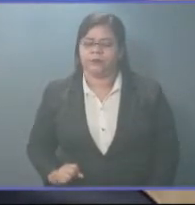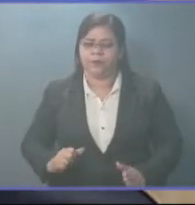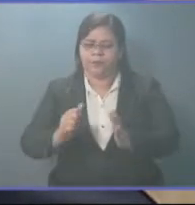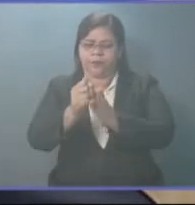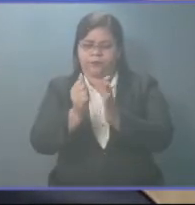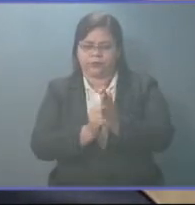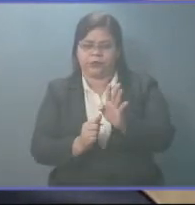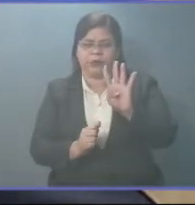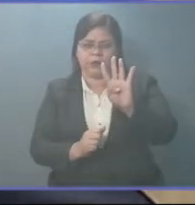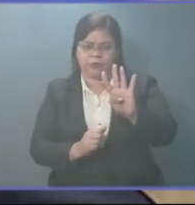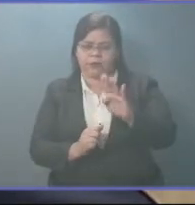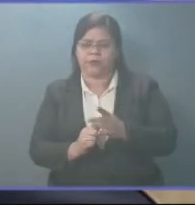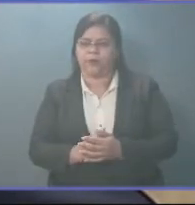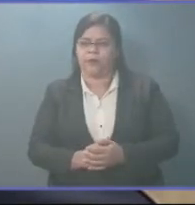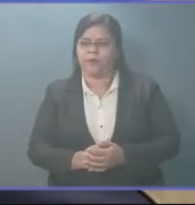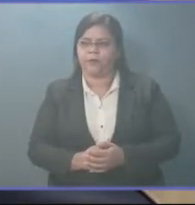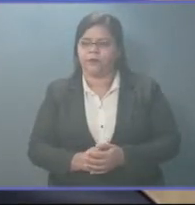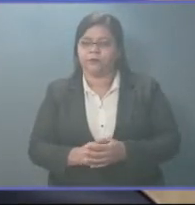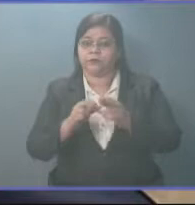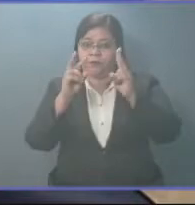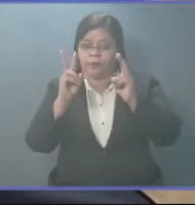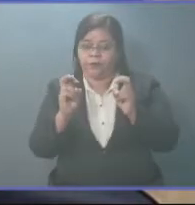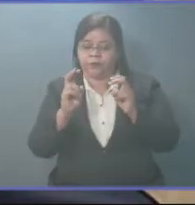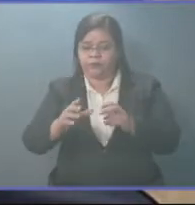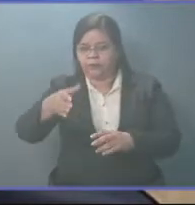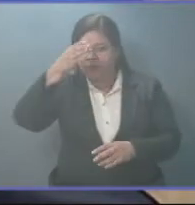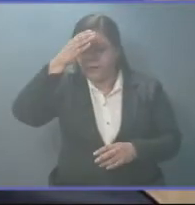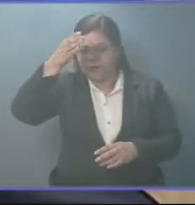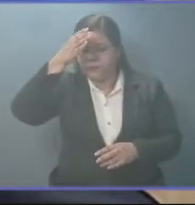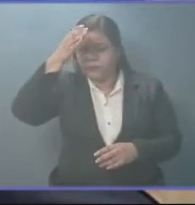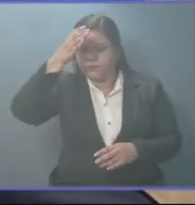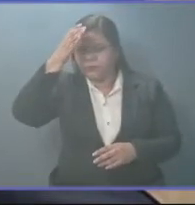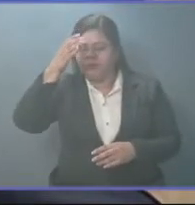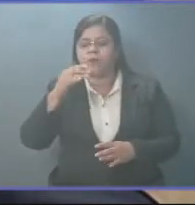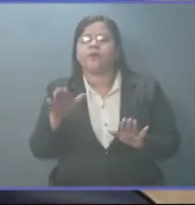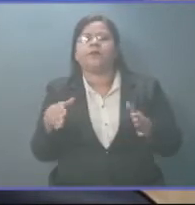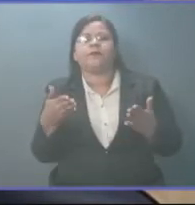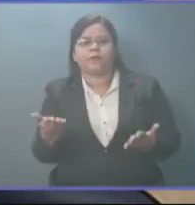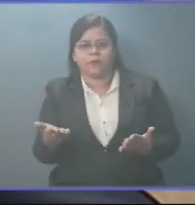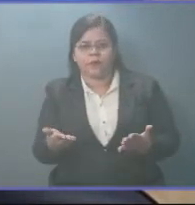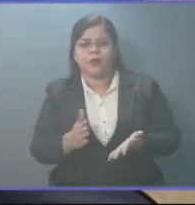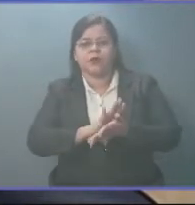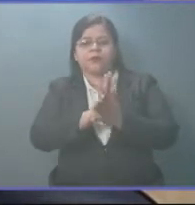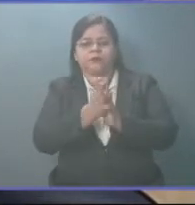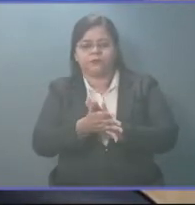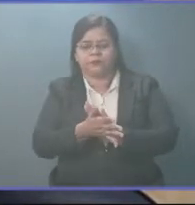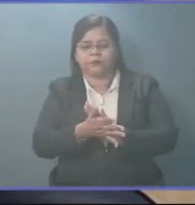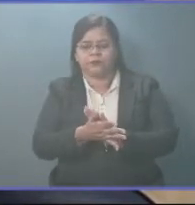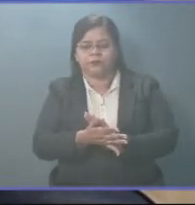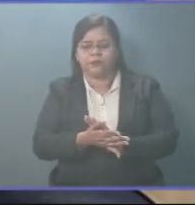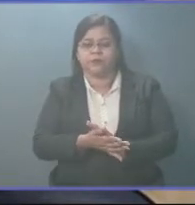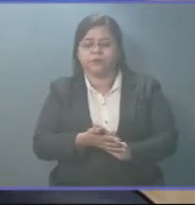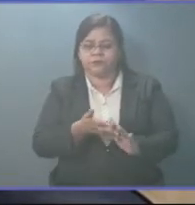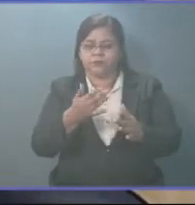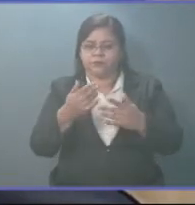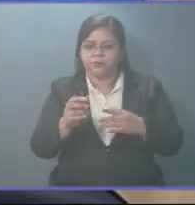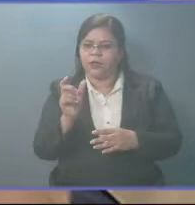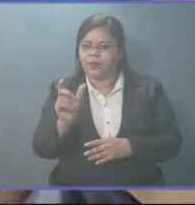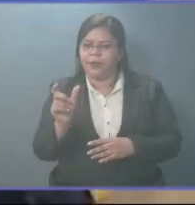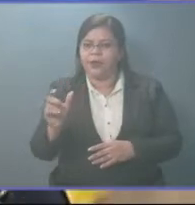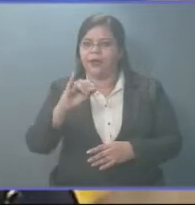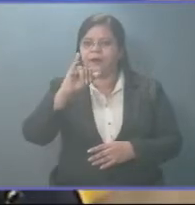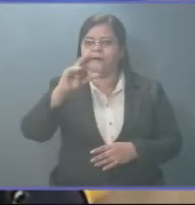Artículo 4, relativo a definiciones en el sentido de readecuar la definición del término